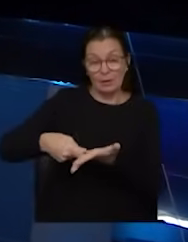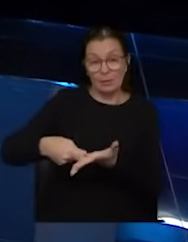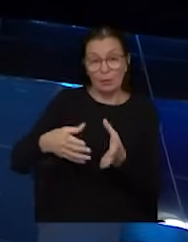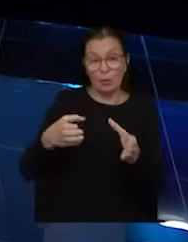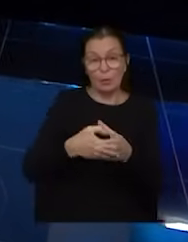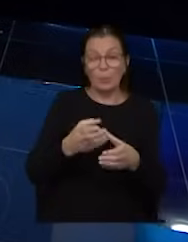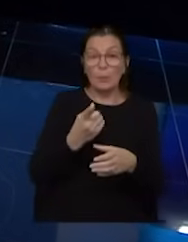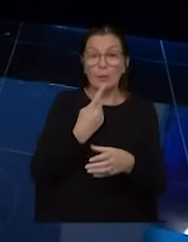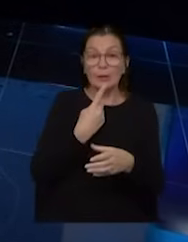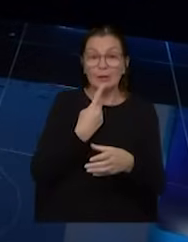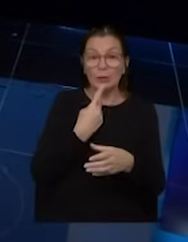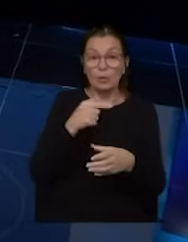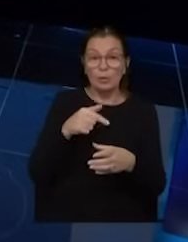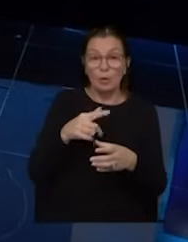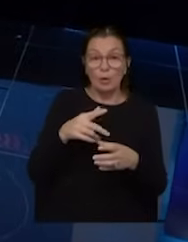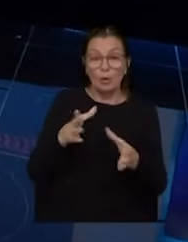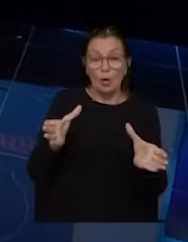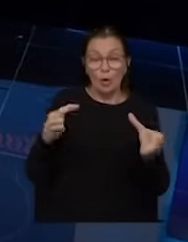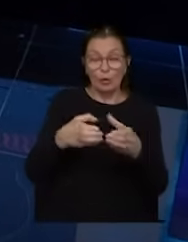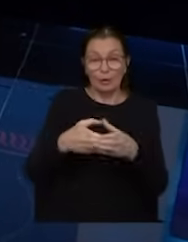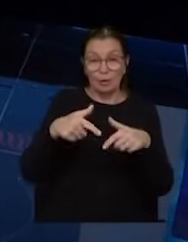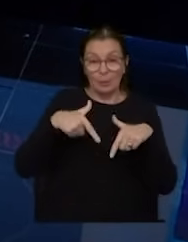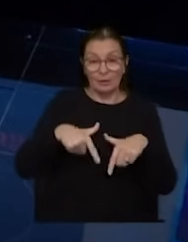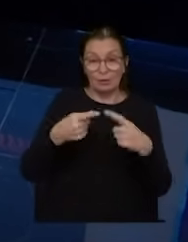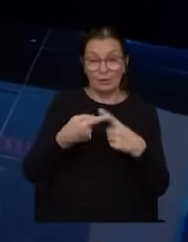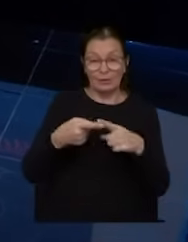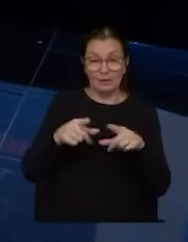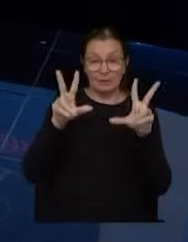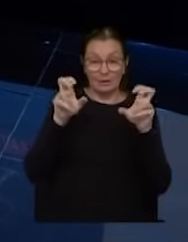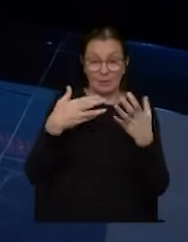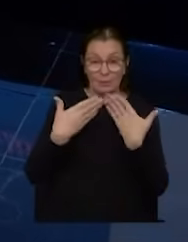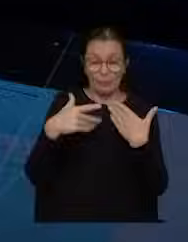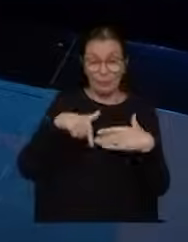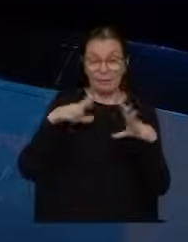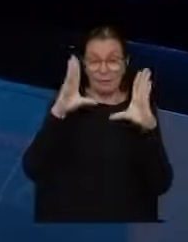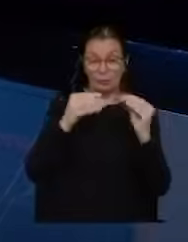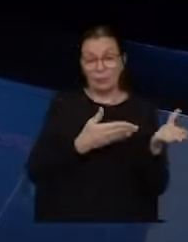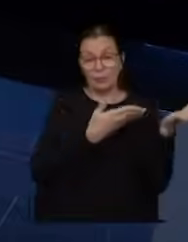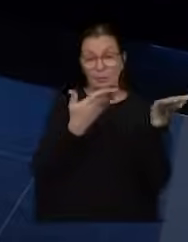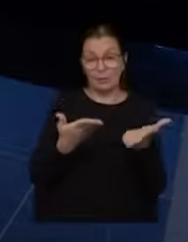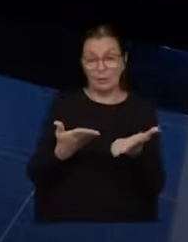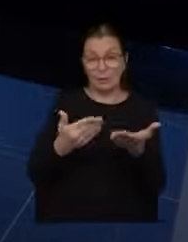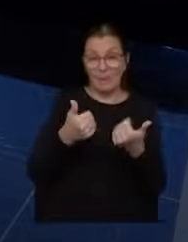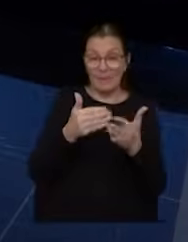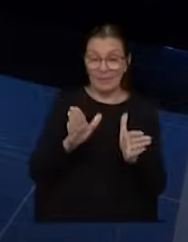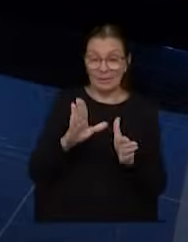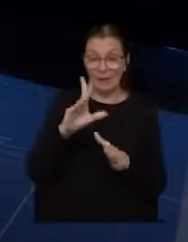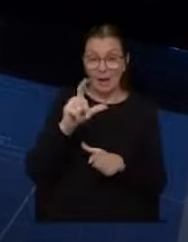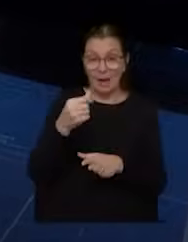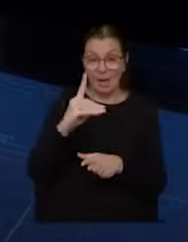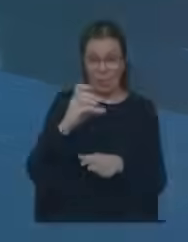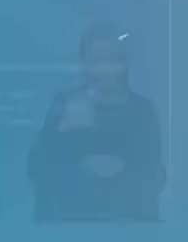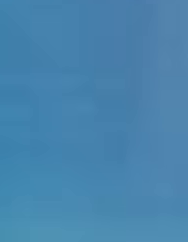partidos políticos y Hoy hubo consejo de ministros de varios temas estaremos hablando esta noche bienvenidas bienvenidos ahí conen